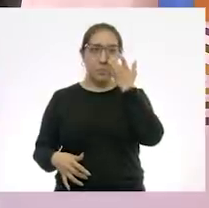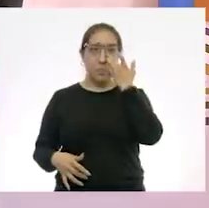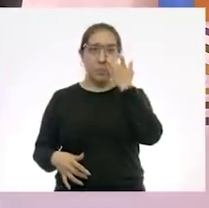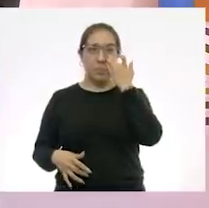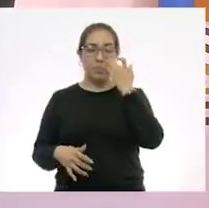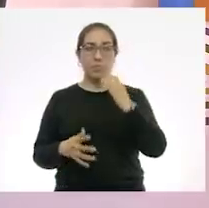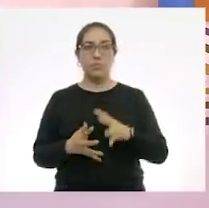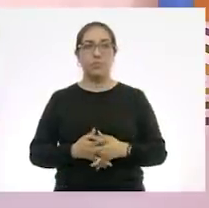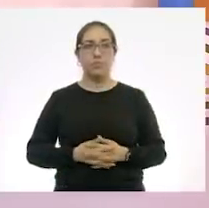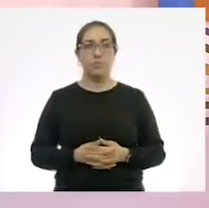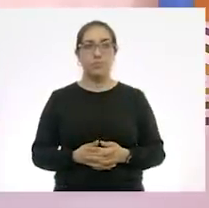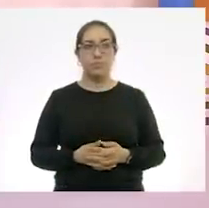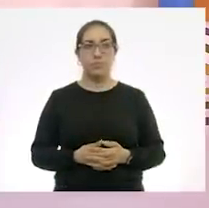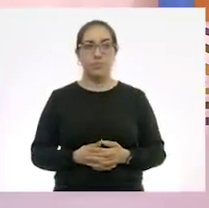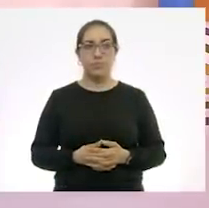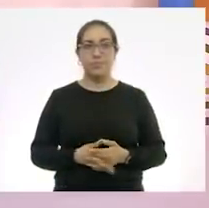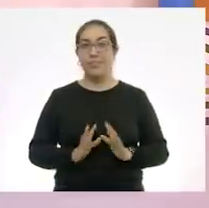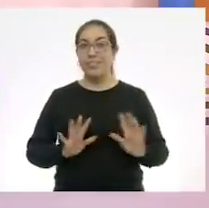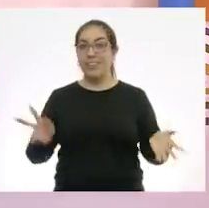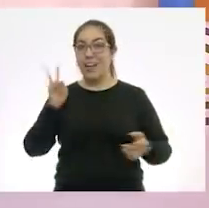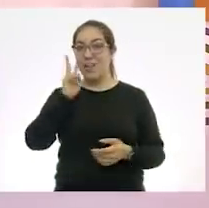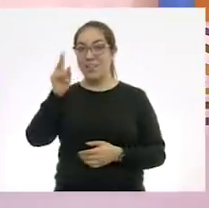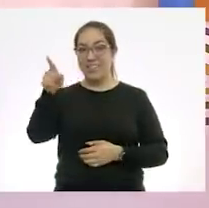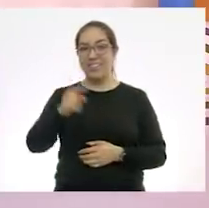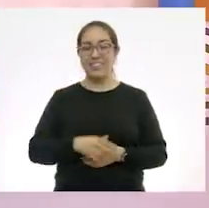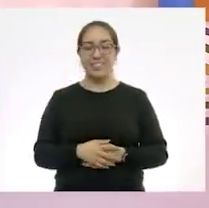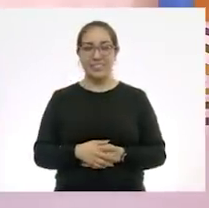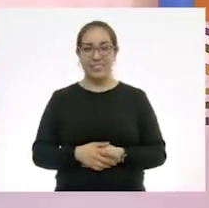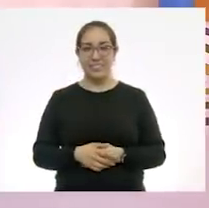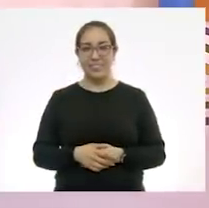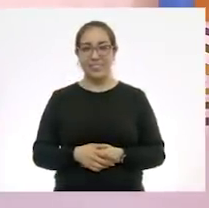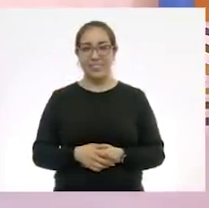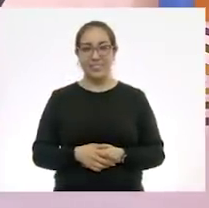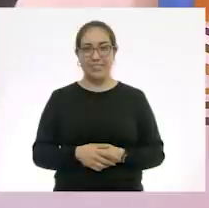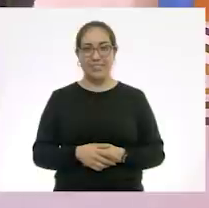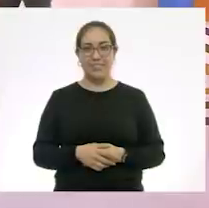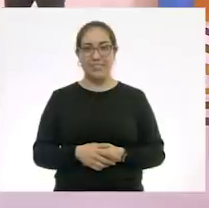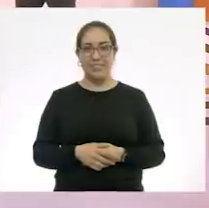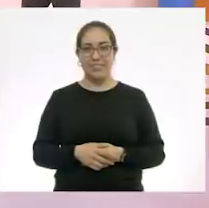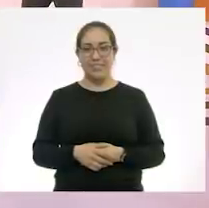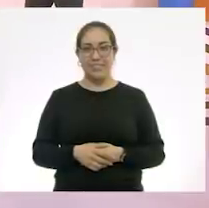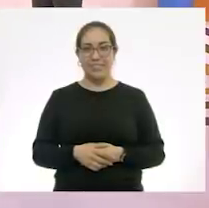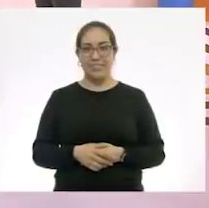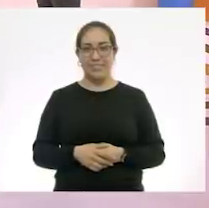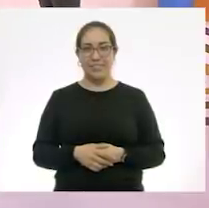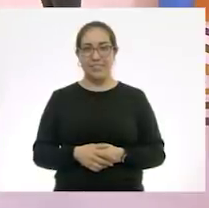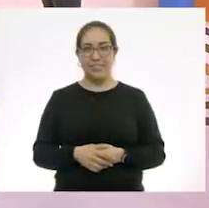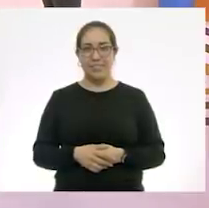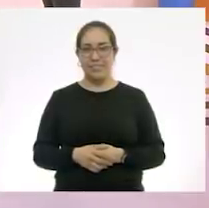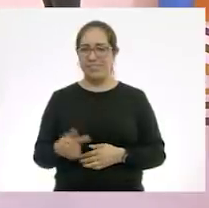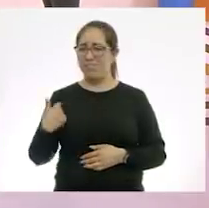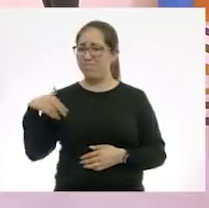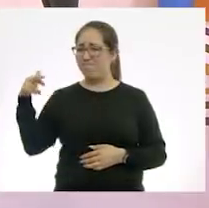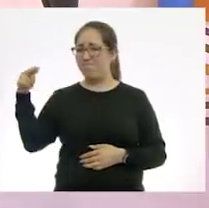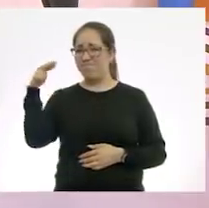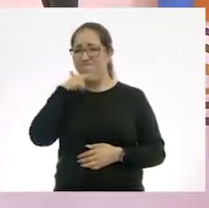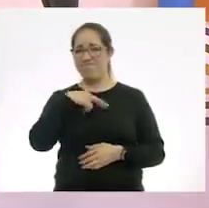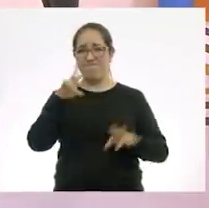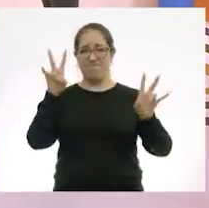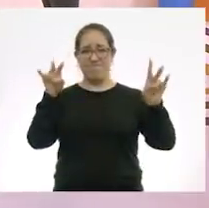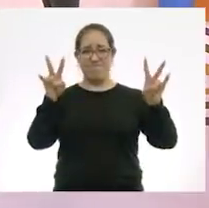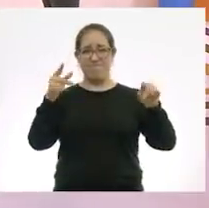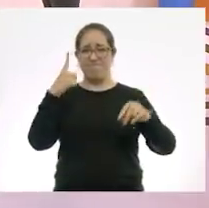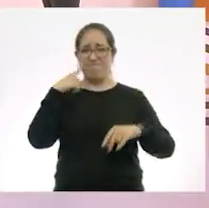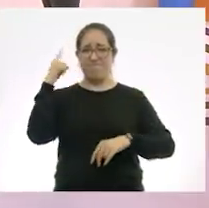El hígado. ¡Uy, ya lo vi! ¿Ya lo viste? Ahora sí, como si fuera un lince, lo detecté perfectamente con